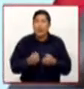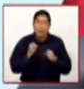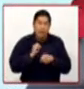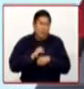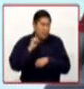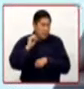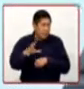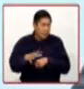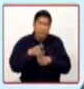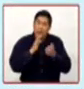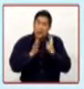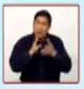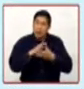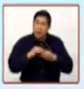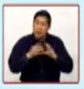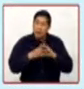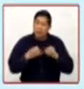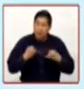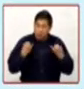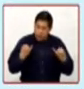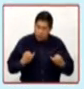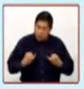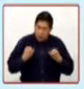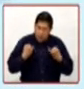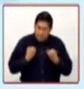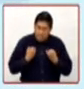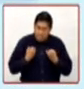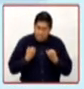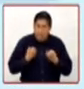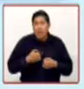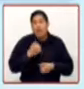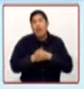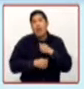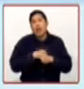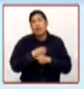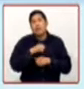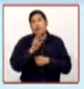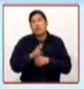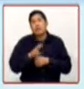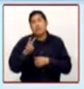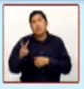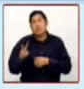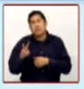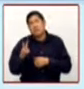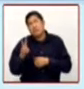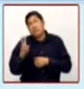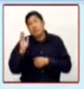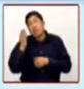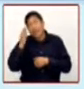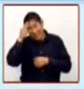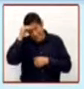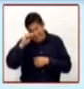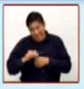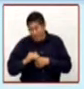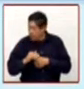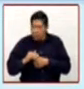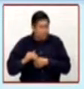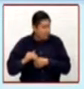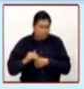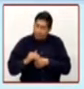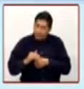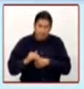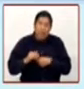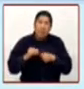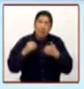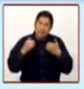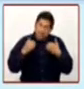Se lo había anticipado. Vamos a hablar de la historia de un jovencito que tiene 22 años, pero parece un niño en realidad, además